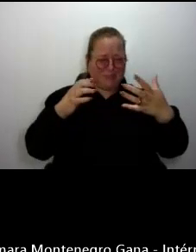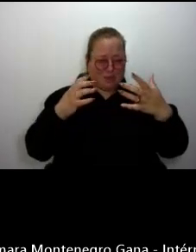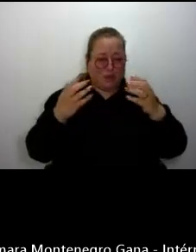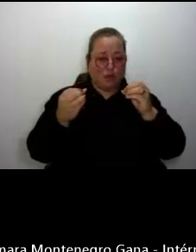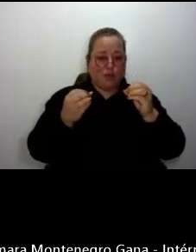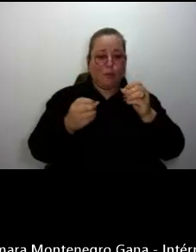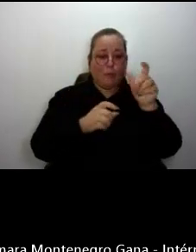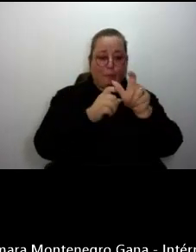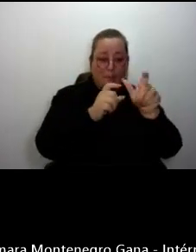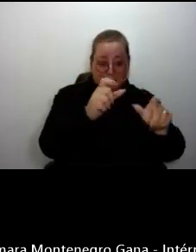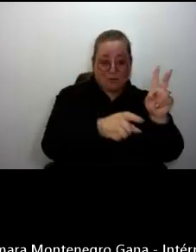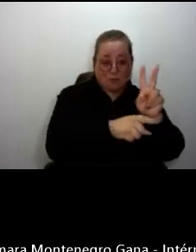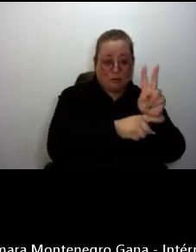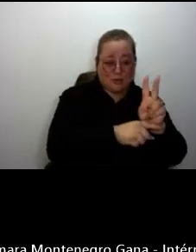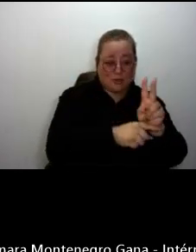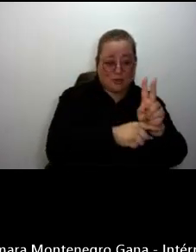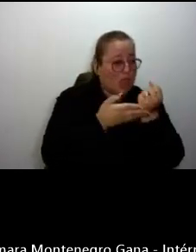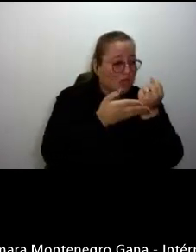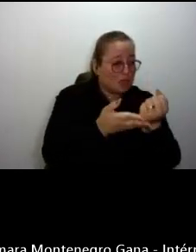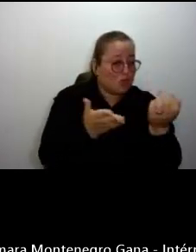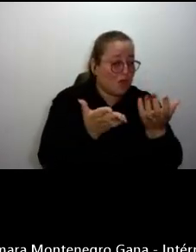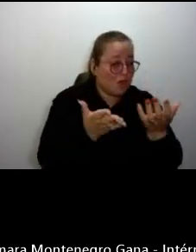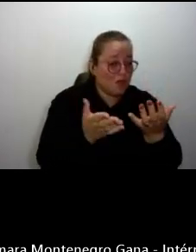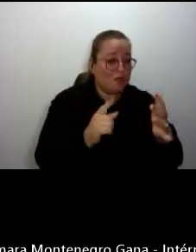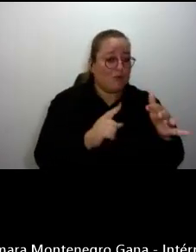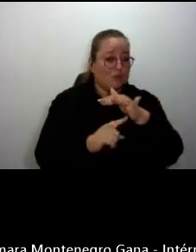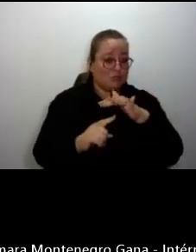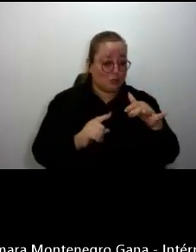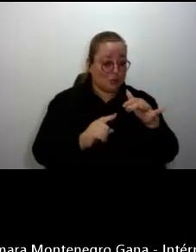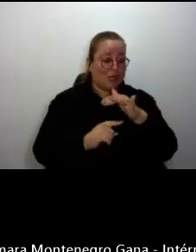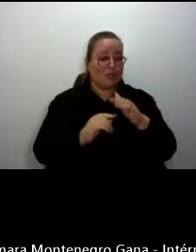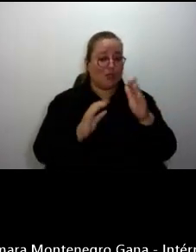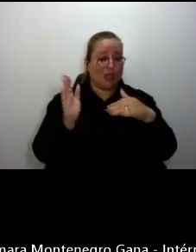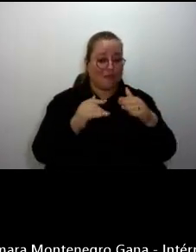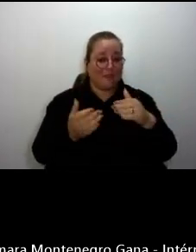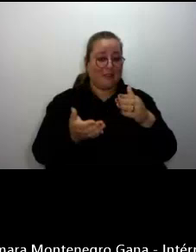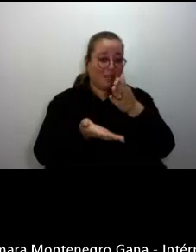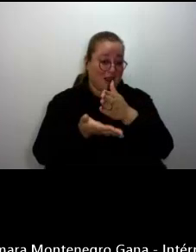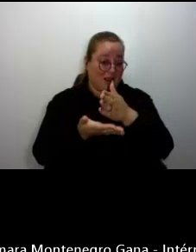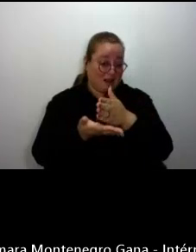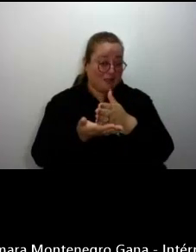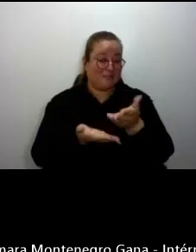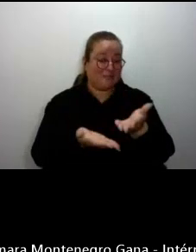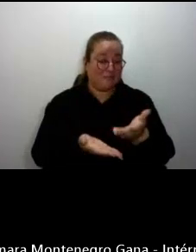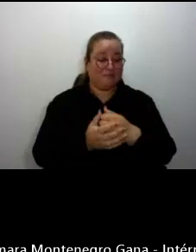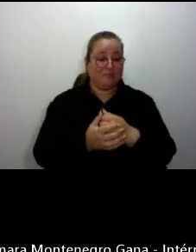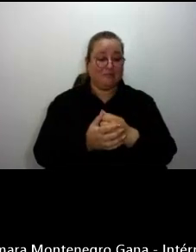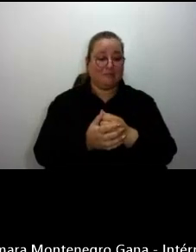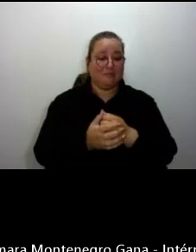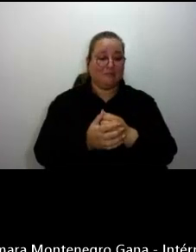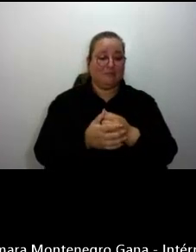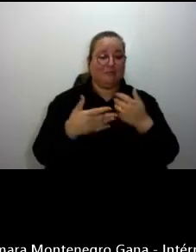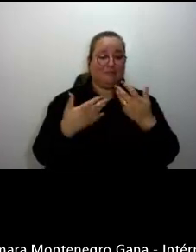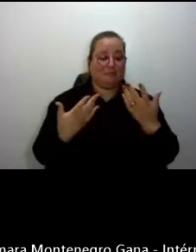también respecto de ese tipo de situaciones que se dan al interior de la sala de clase. Entonces,